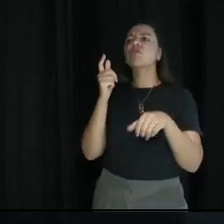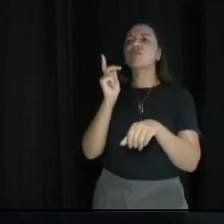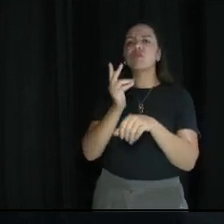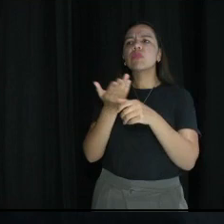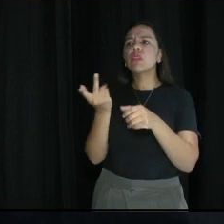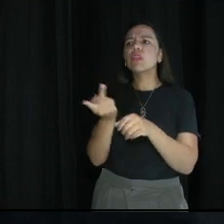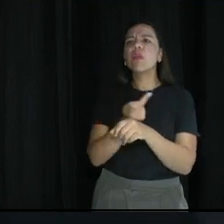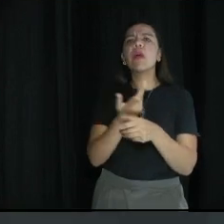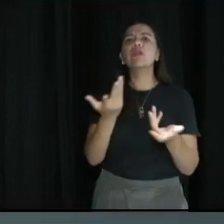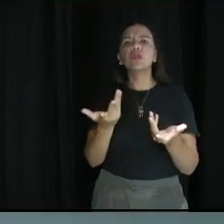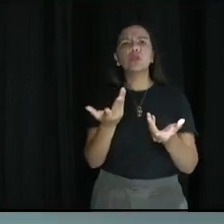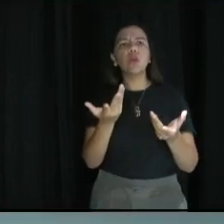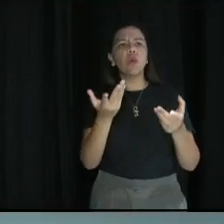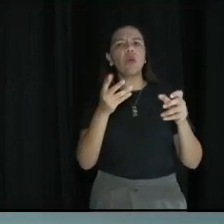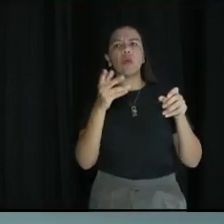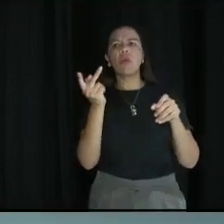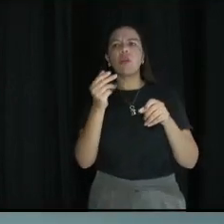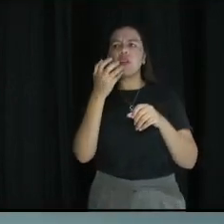las personas